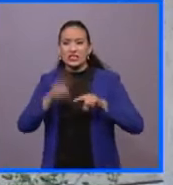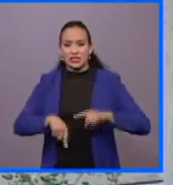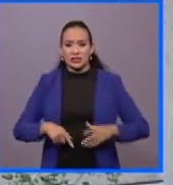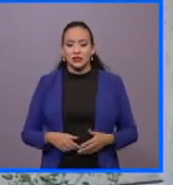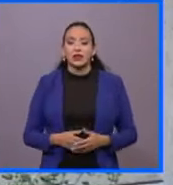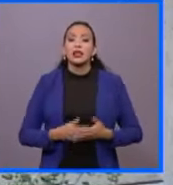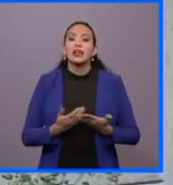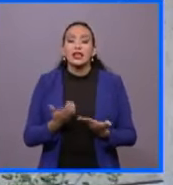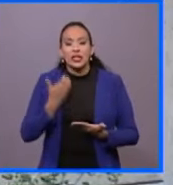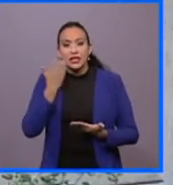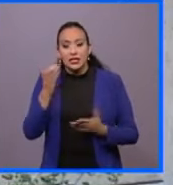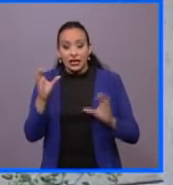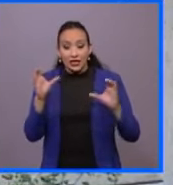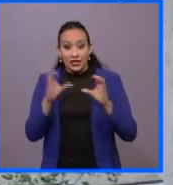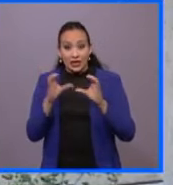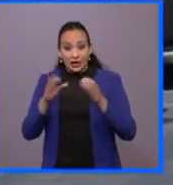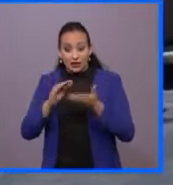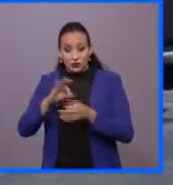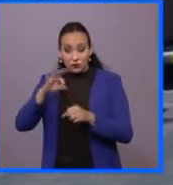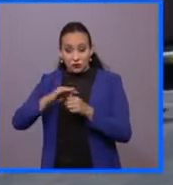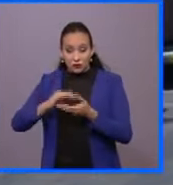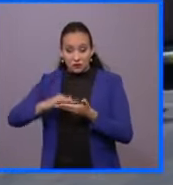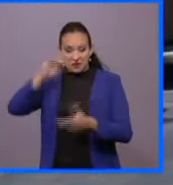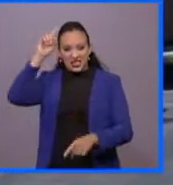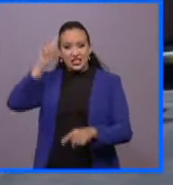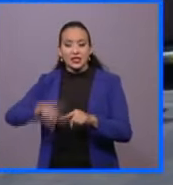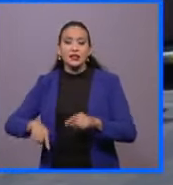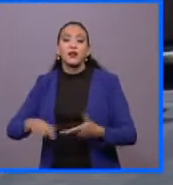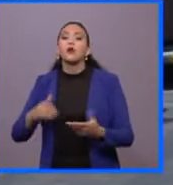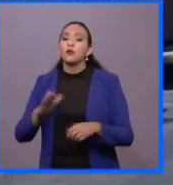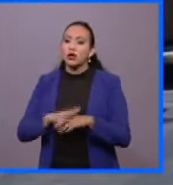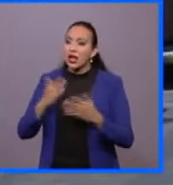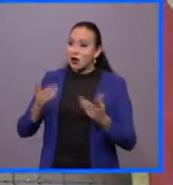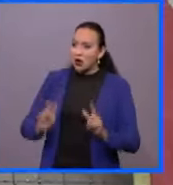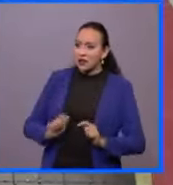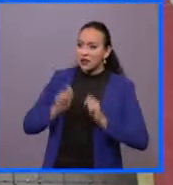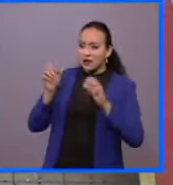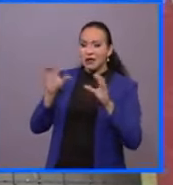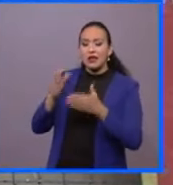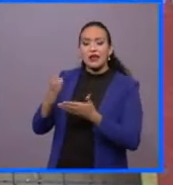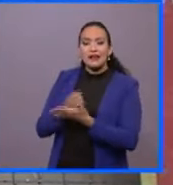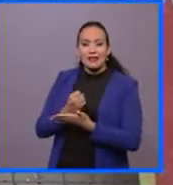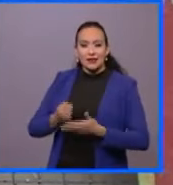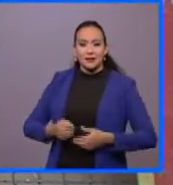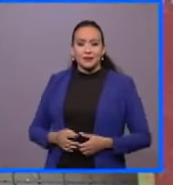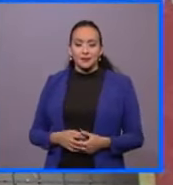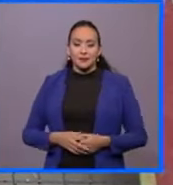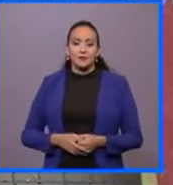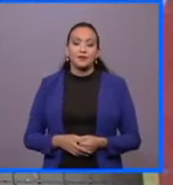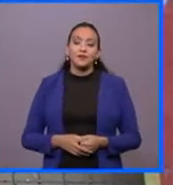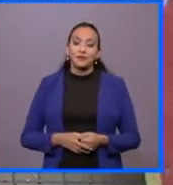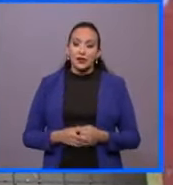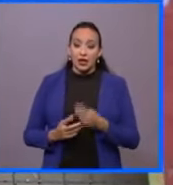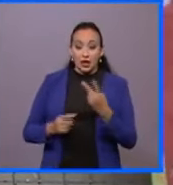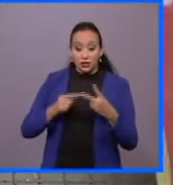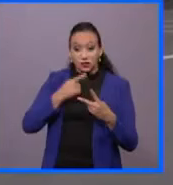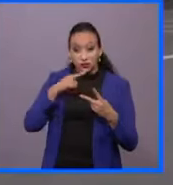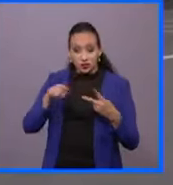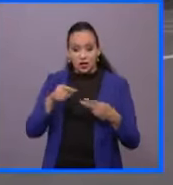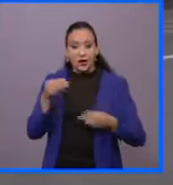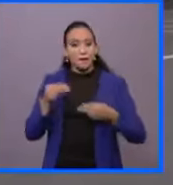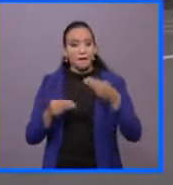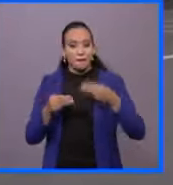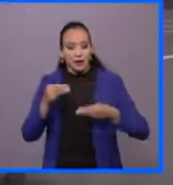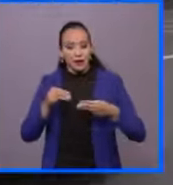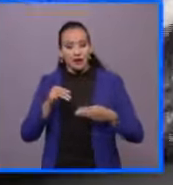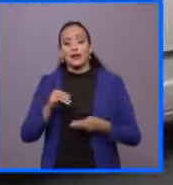la revocación de las constancias de mayoría otorgadas a las candidaturas que resultaron electas. En los dos casos, el magistrado de